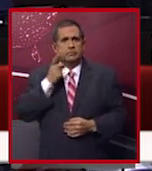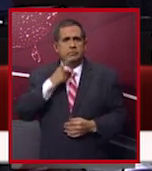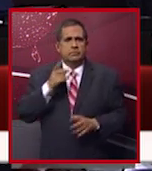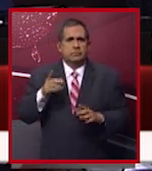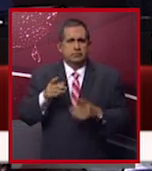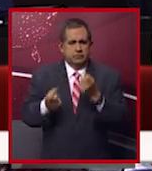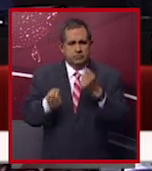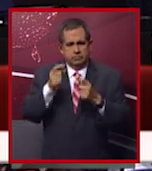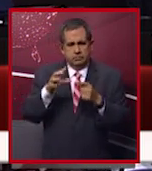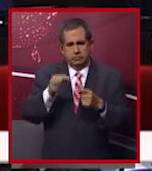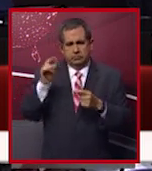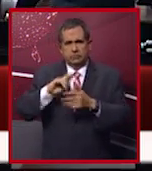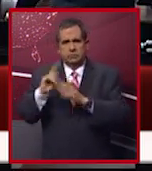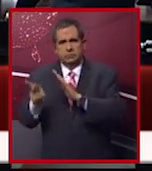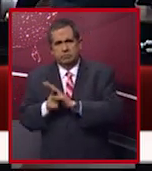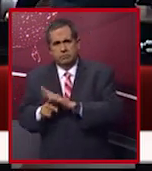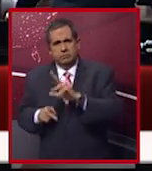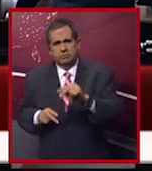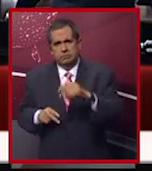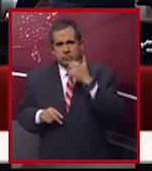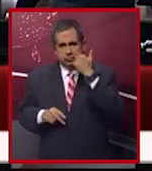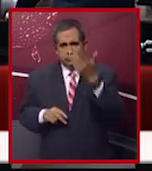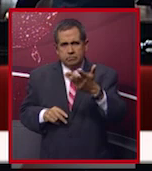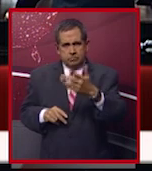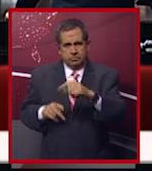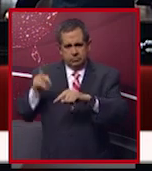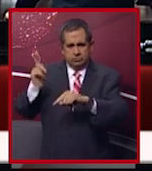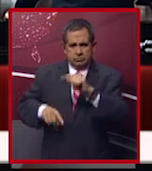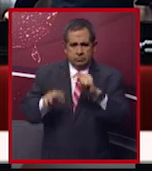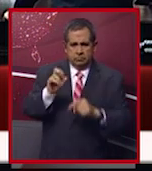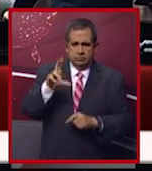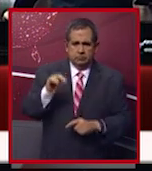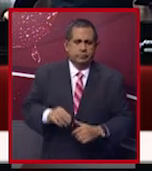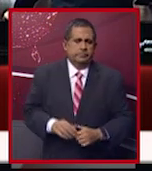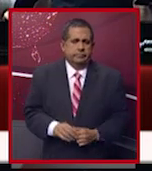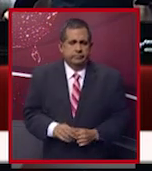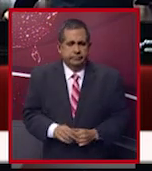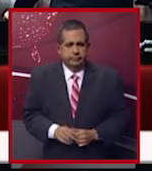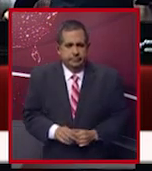legisladores hicieron reservas, pero realmente no buscaban la eliminación del fuero.